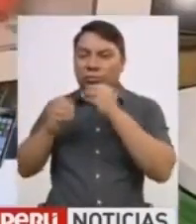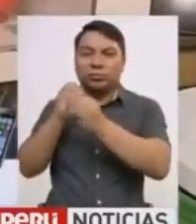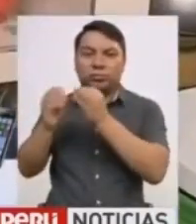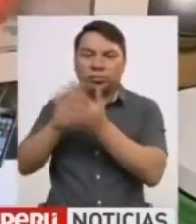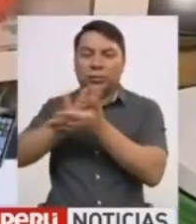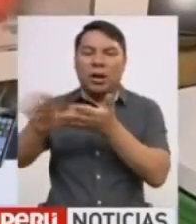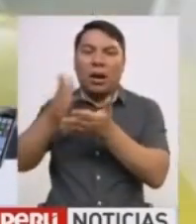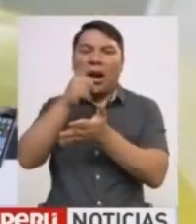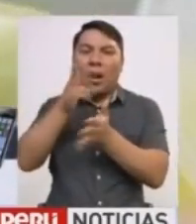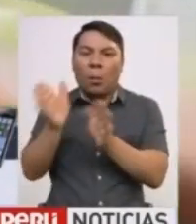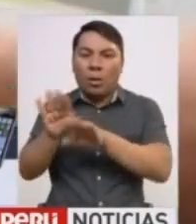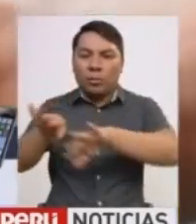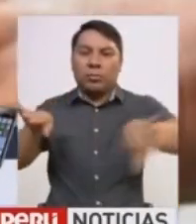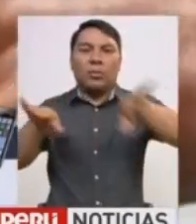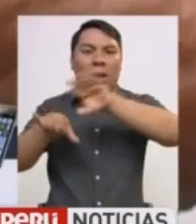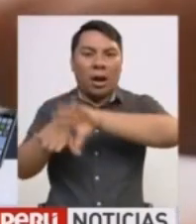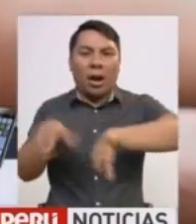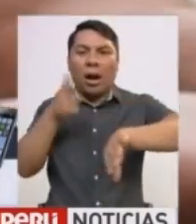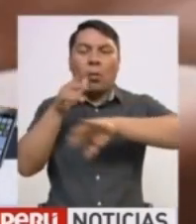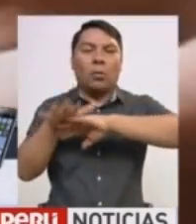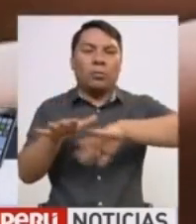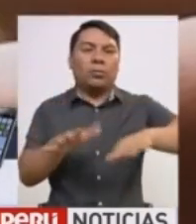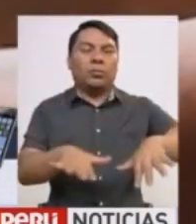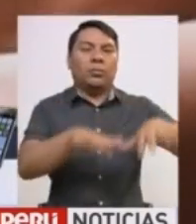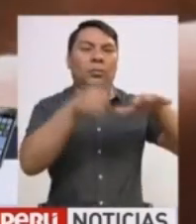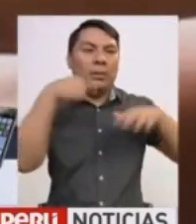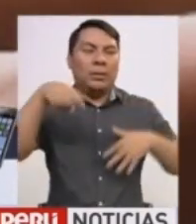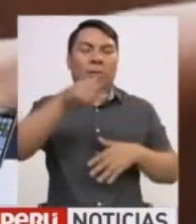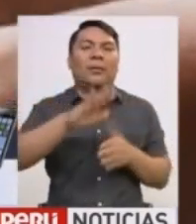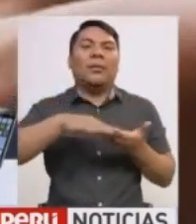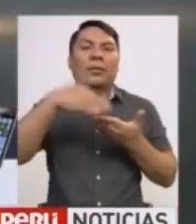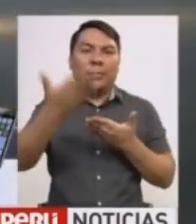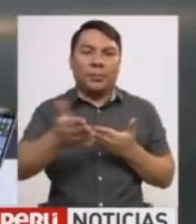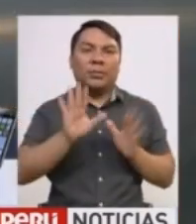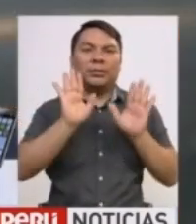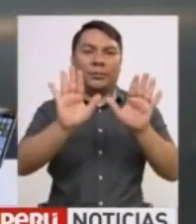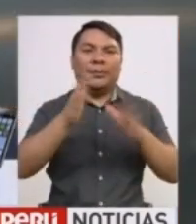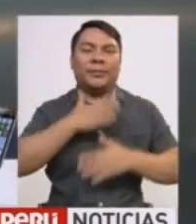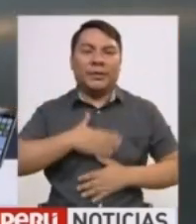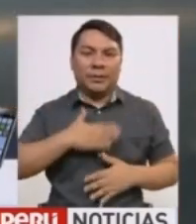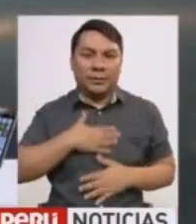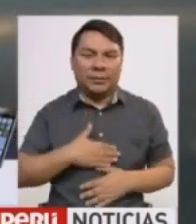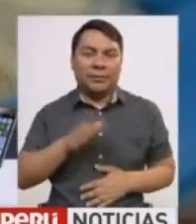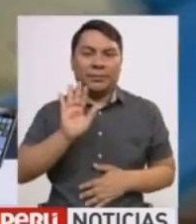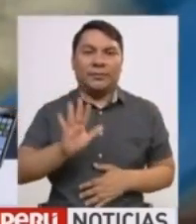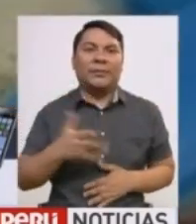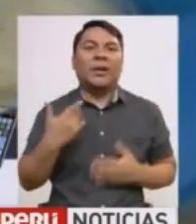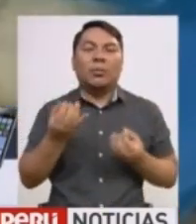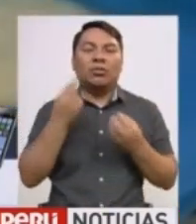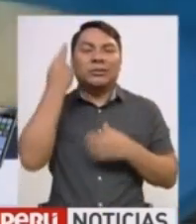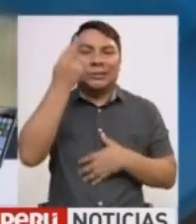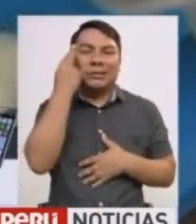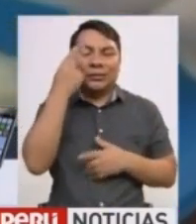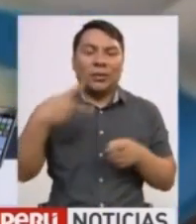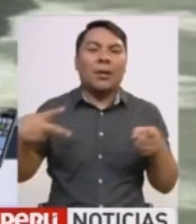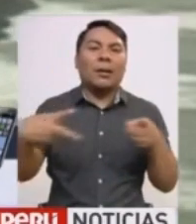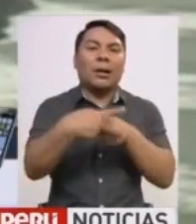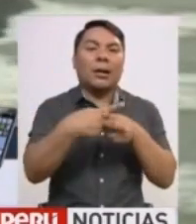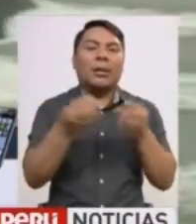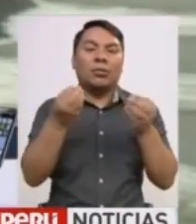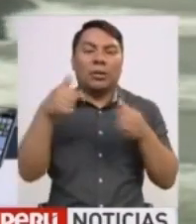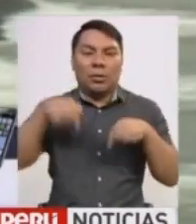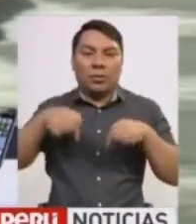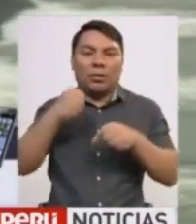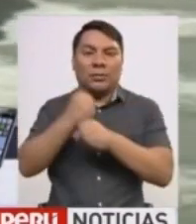Nosotros vamos a ir abasteciendo de agua conforme tratamos. O sea, quizás no podamos estar dándole